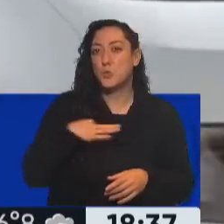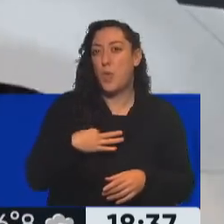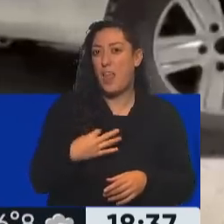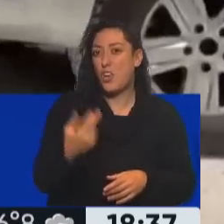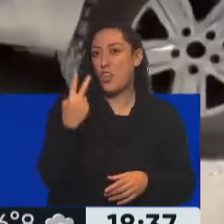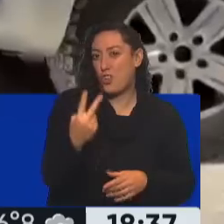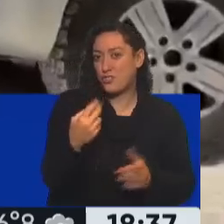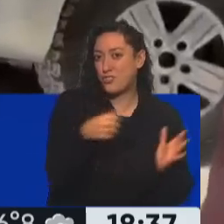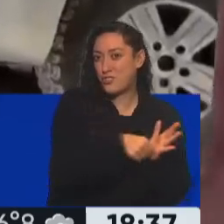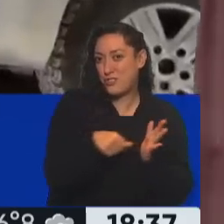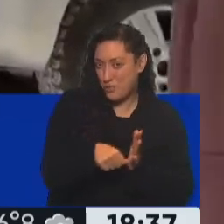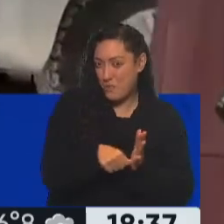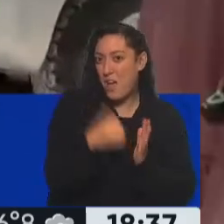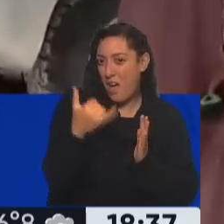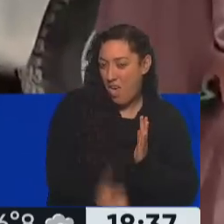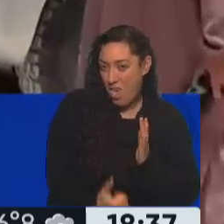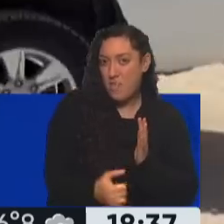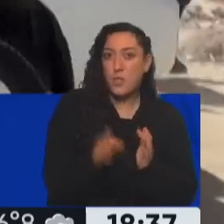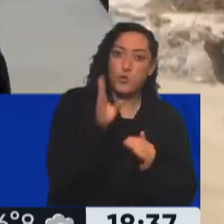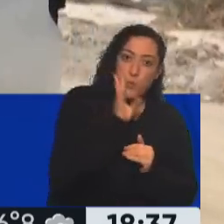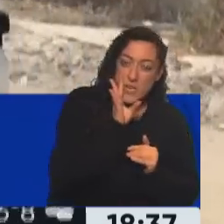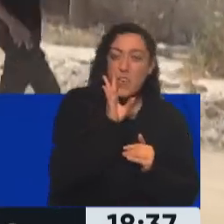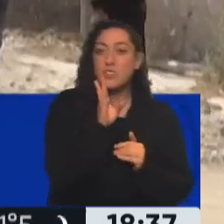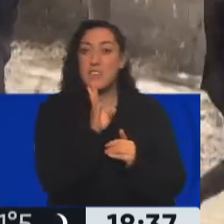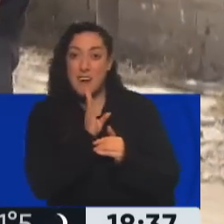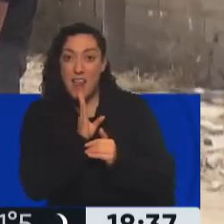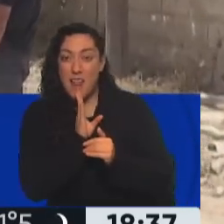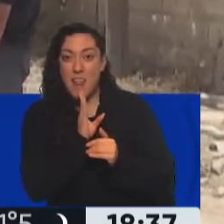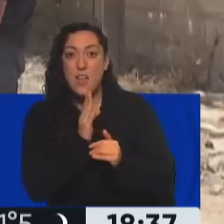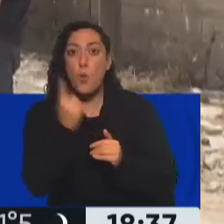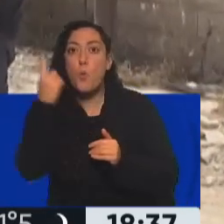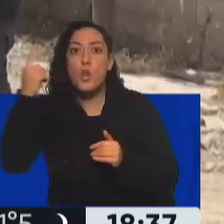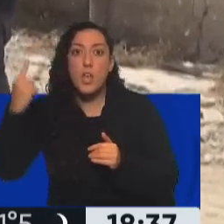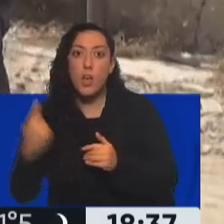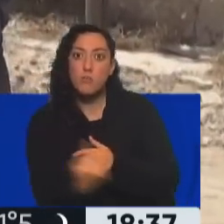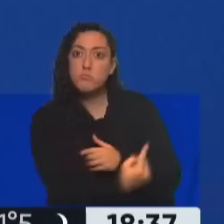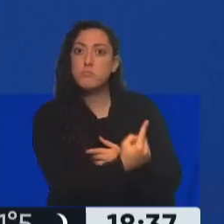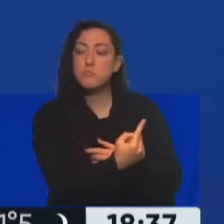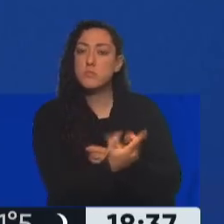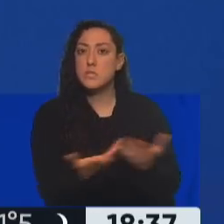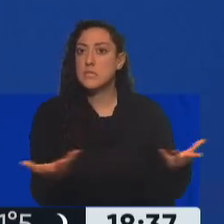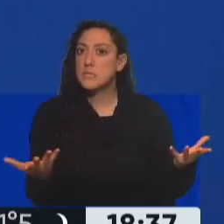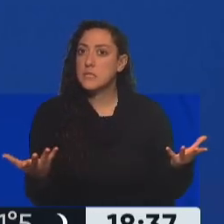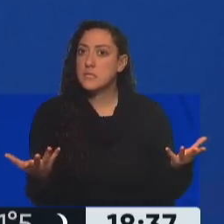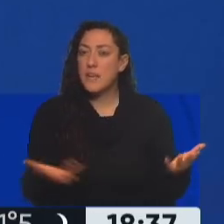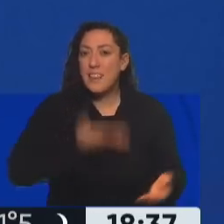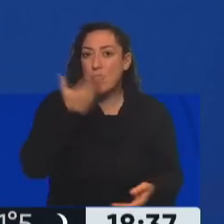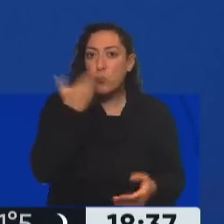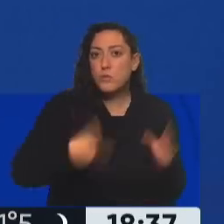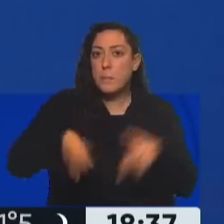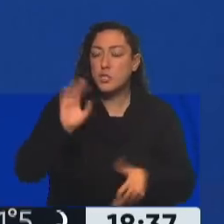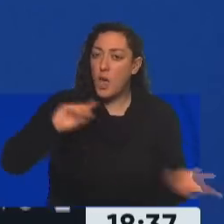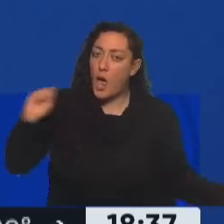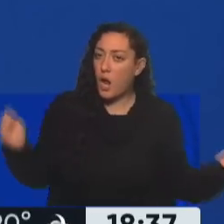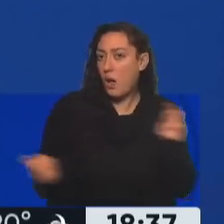decías, Leti, se generó un cambio importante en el discurso. Yo diría cierta radicalización del discurso de la mayoría de